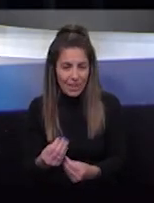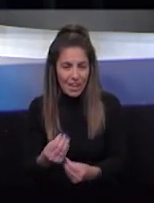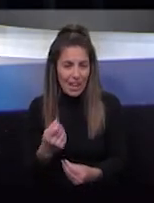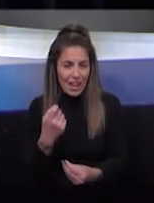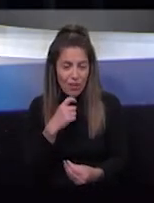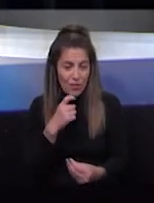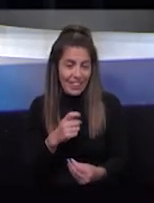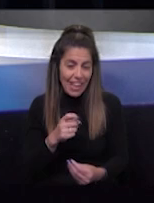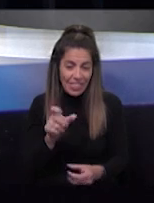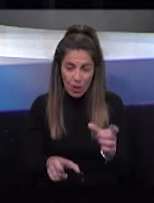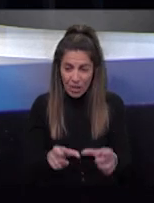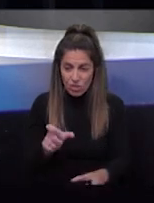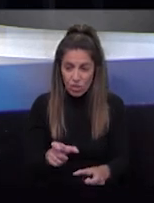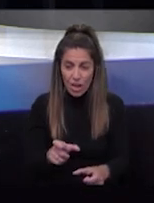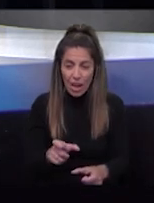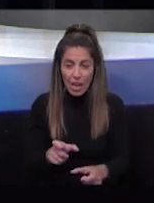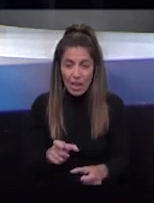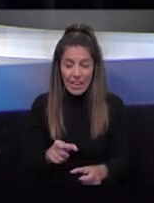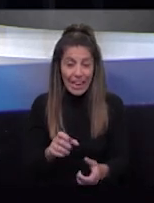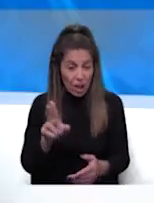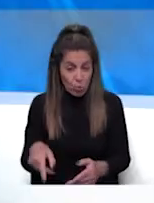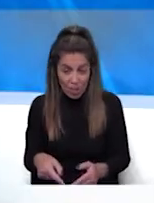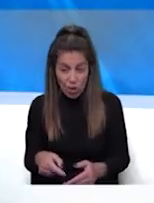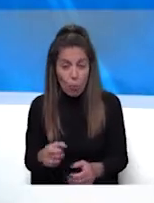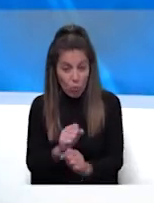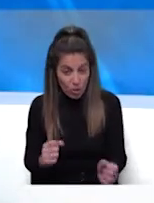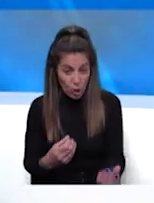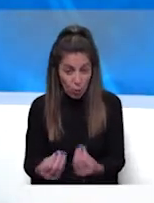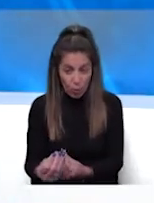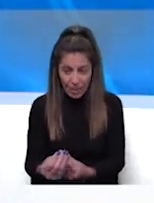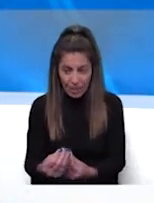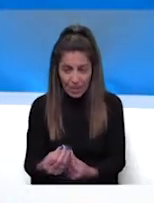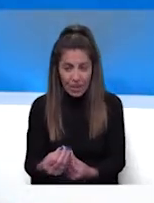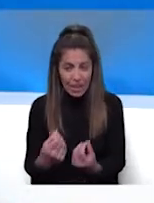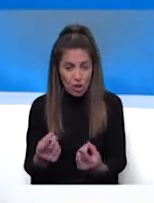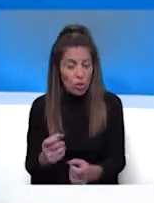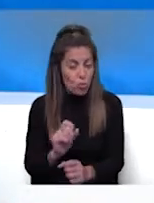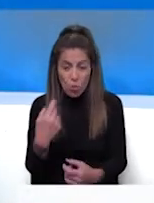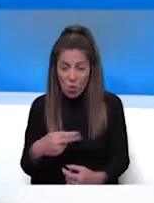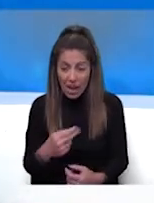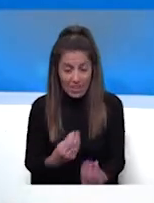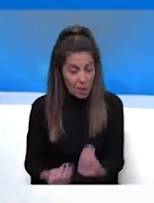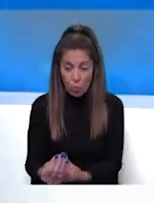renunció gente o se fue gente, podés cubrirlas. Le dio una excepción a la JUTEPA, puede ser. No se cubrió ninguna.